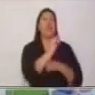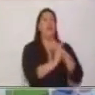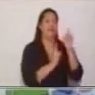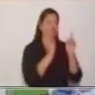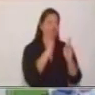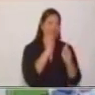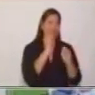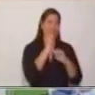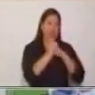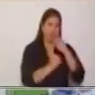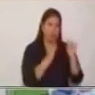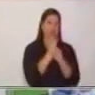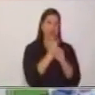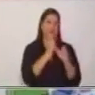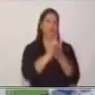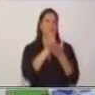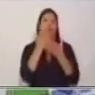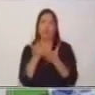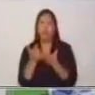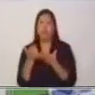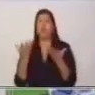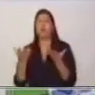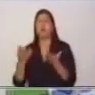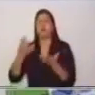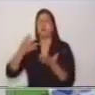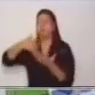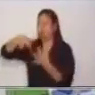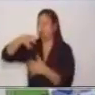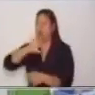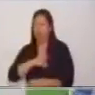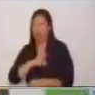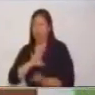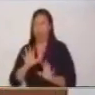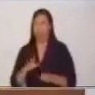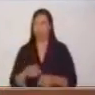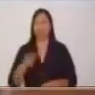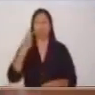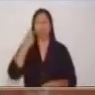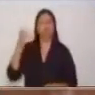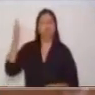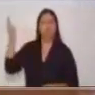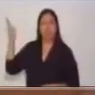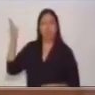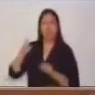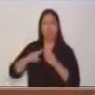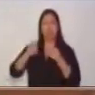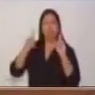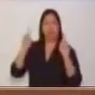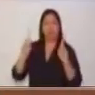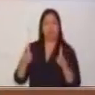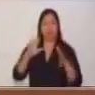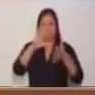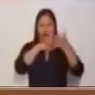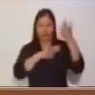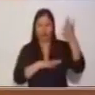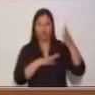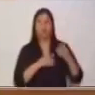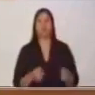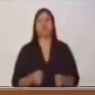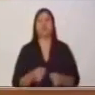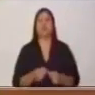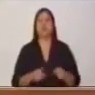Entonces, también tenemos acá algunos tipos de texto, que son los textos informativos, los